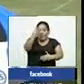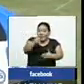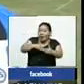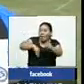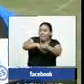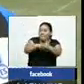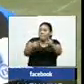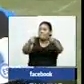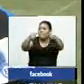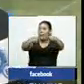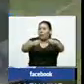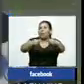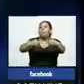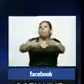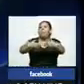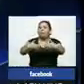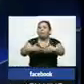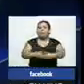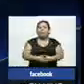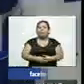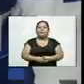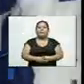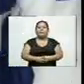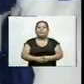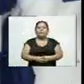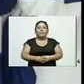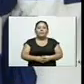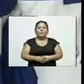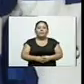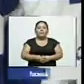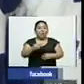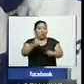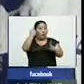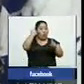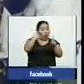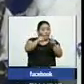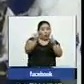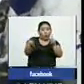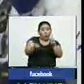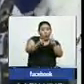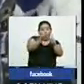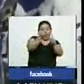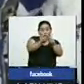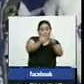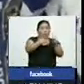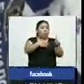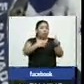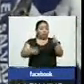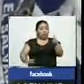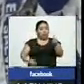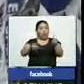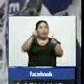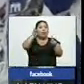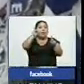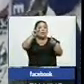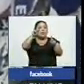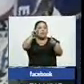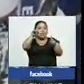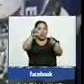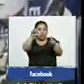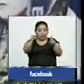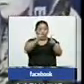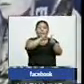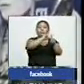contra Panamá lo podamos poner en práctica. Yamil Bukele, nuevo titular del Instituto Nacional de los Deportes de El Salvador